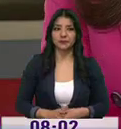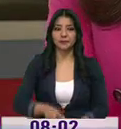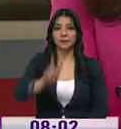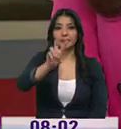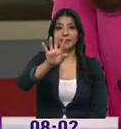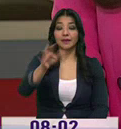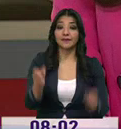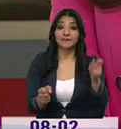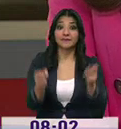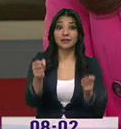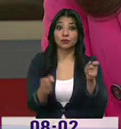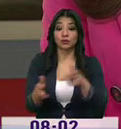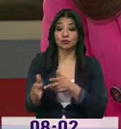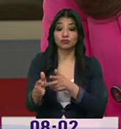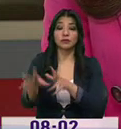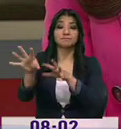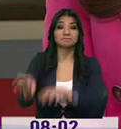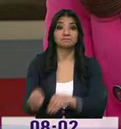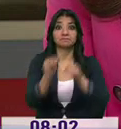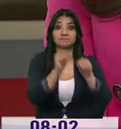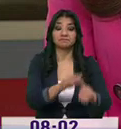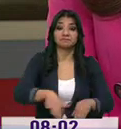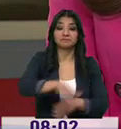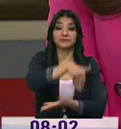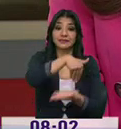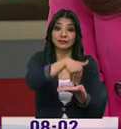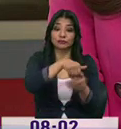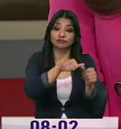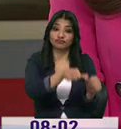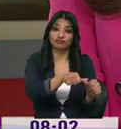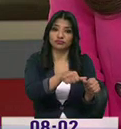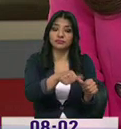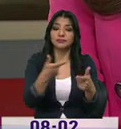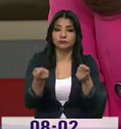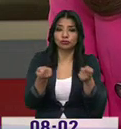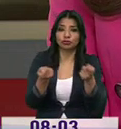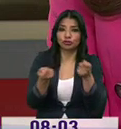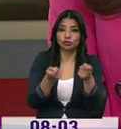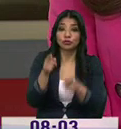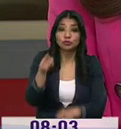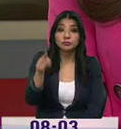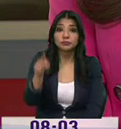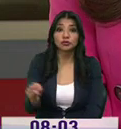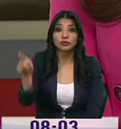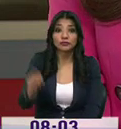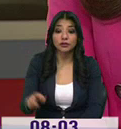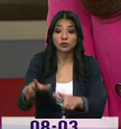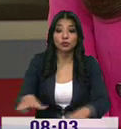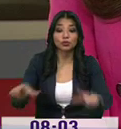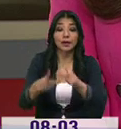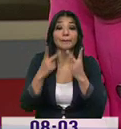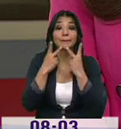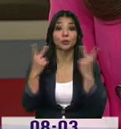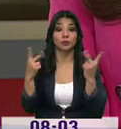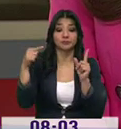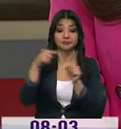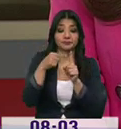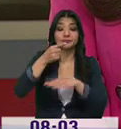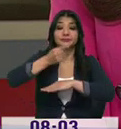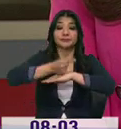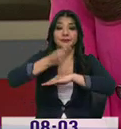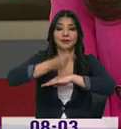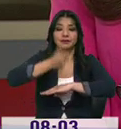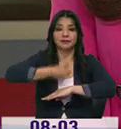vehículos fueron trasladados hasta los patios de retención vehicular tras un operativo del mal uso del espacio público. Dani Gaibor, gerente de la